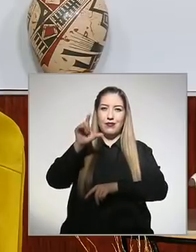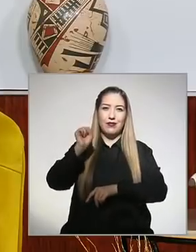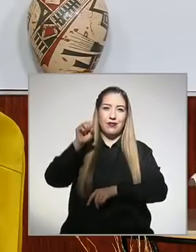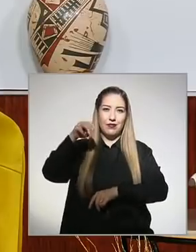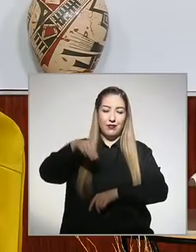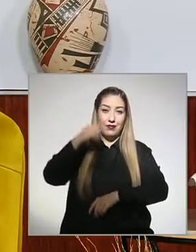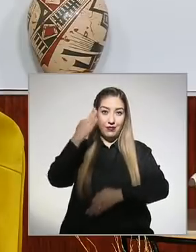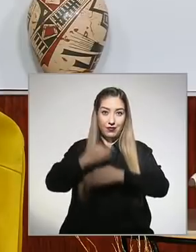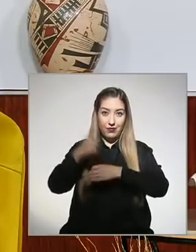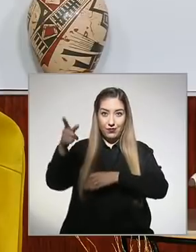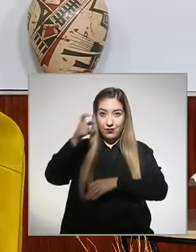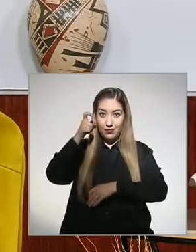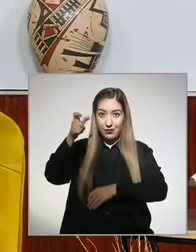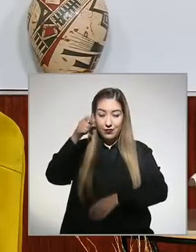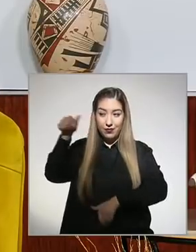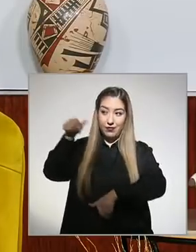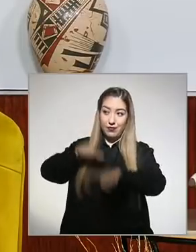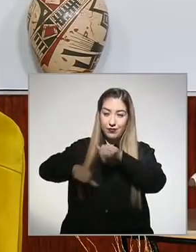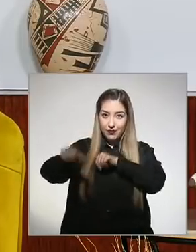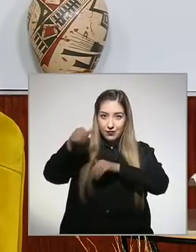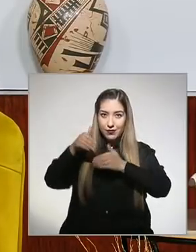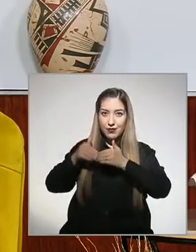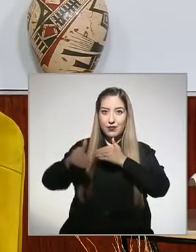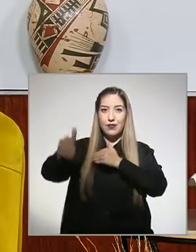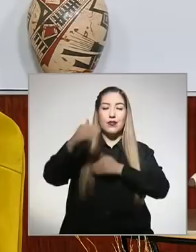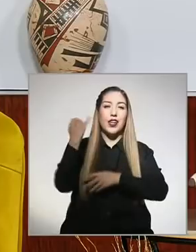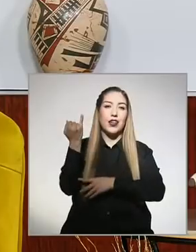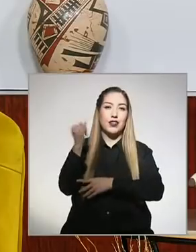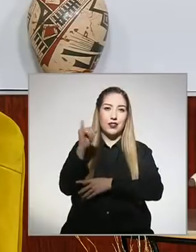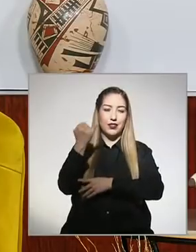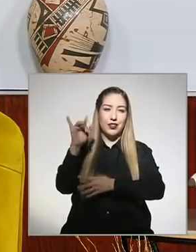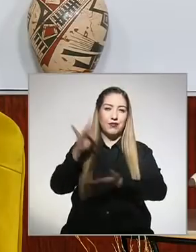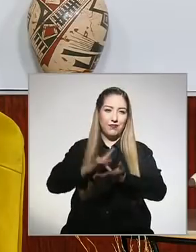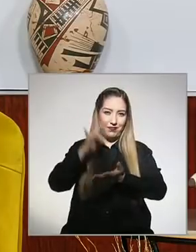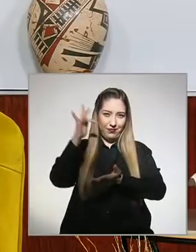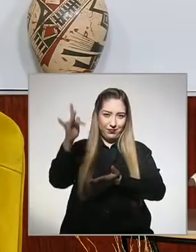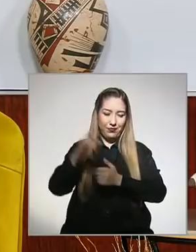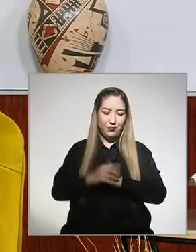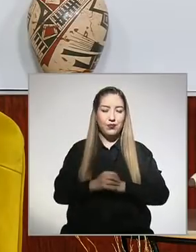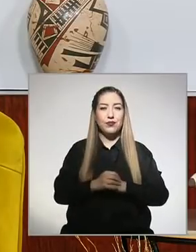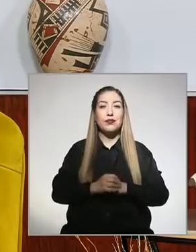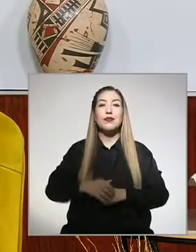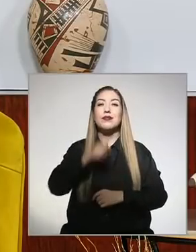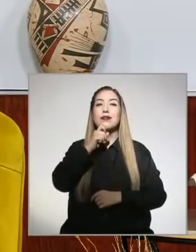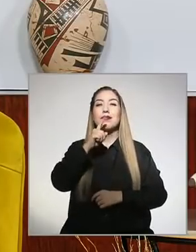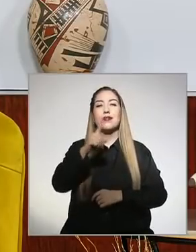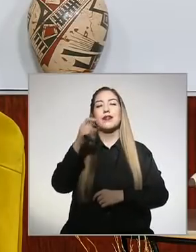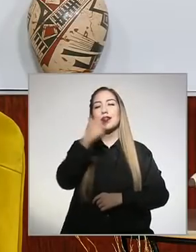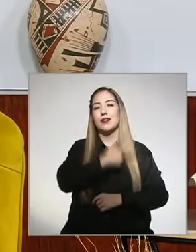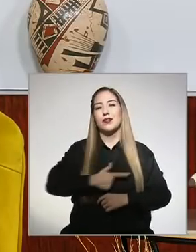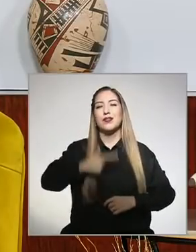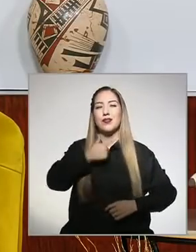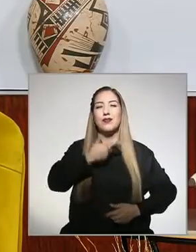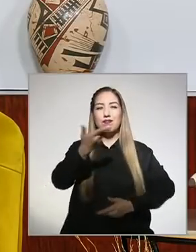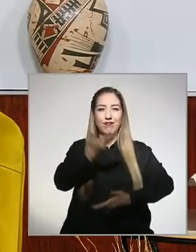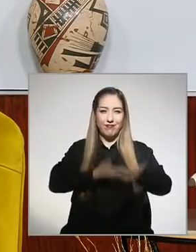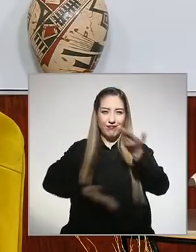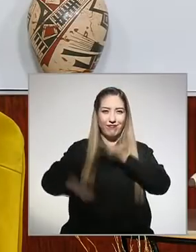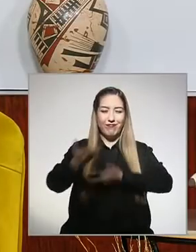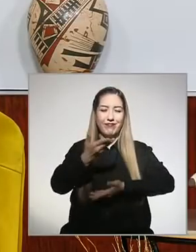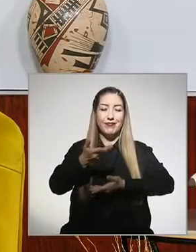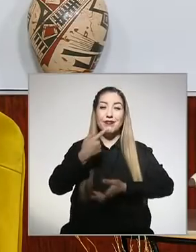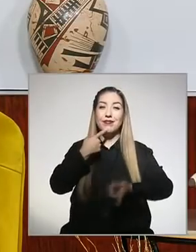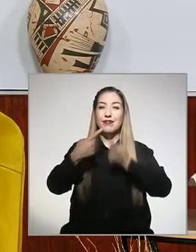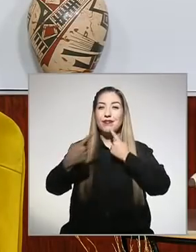Jimena Raya y estará alternando a lo largo de la transmisión con Istiel Caneda. Y como siempre, es un gusto estar en esta conversación y compartir este espacio